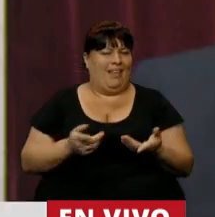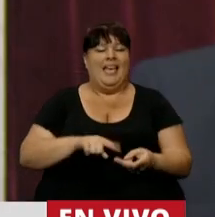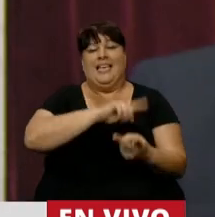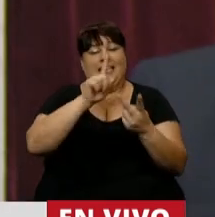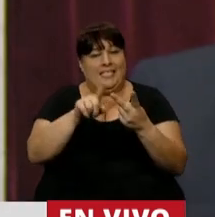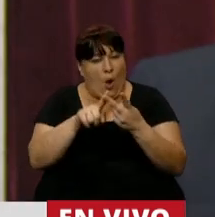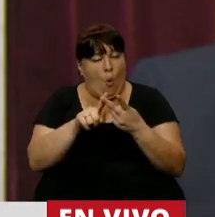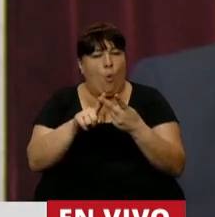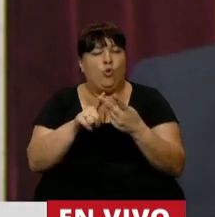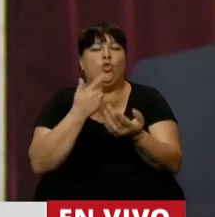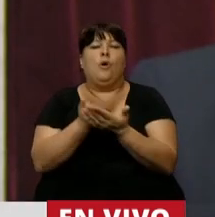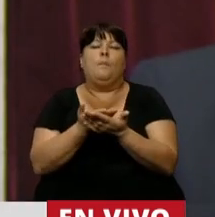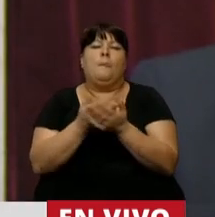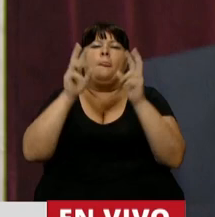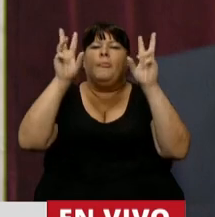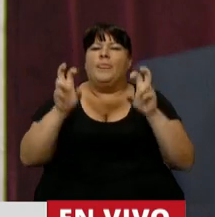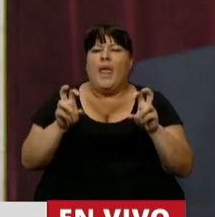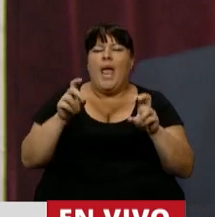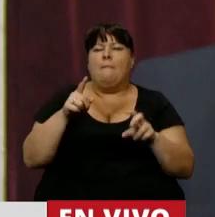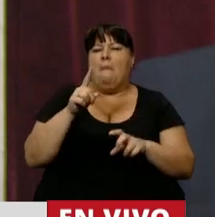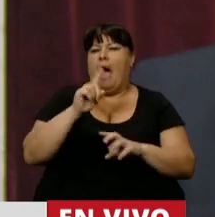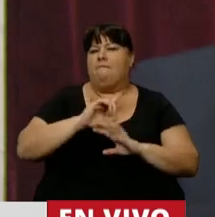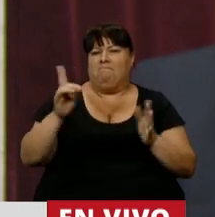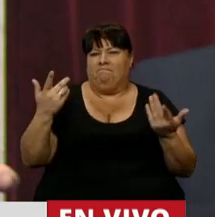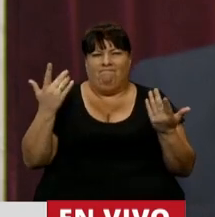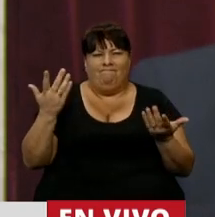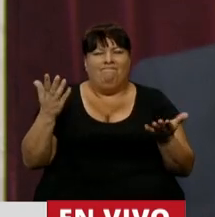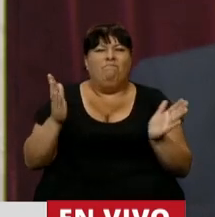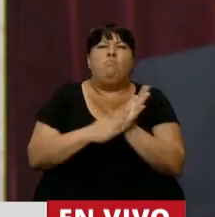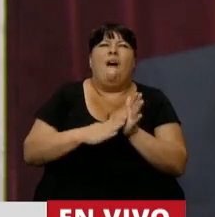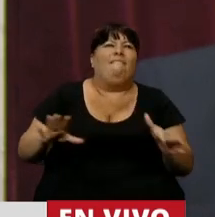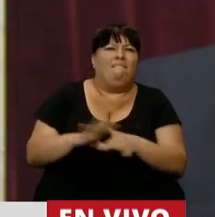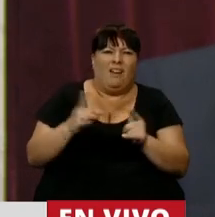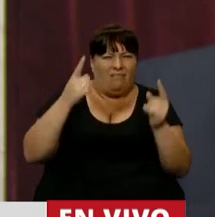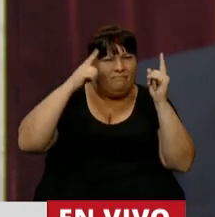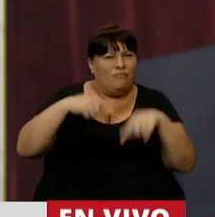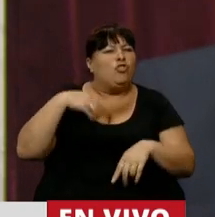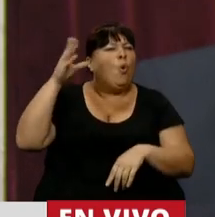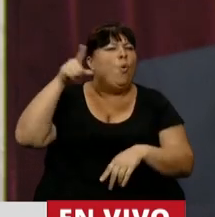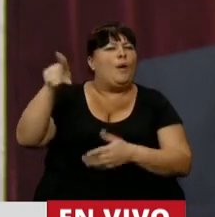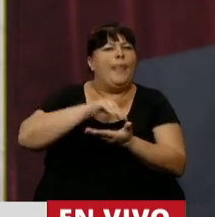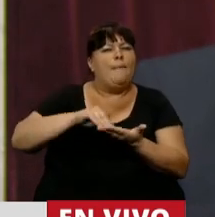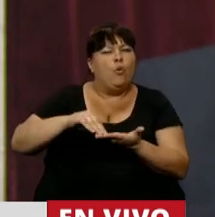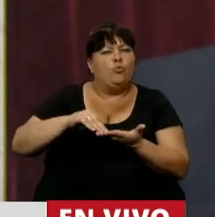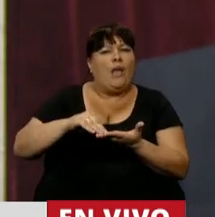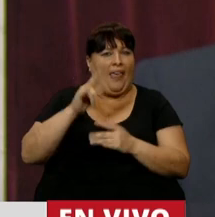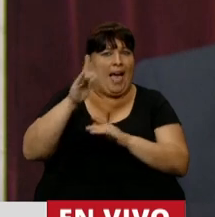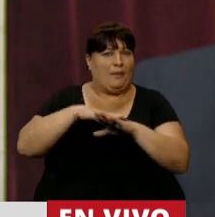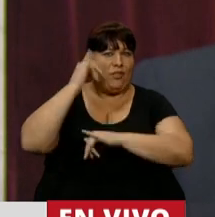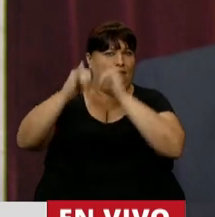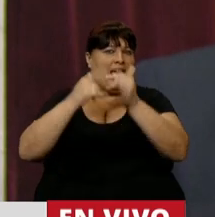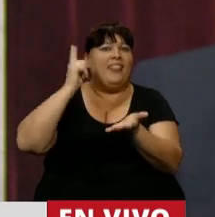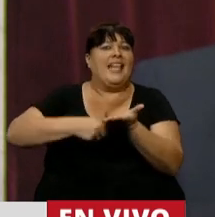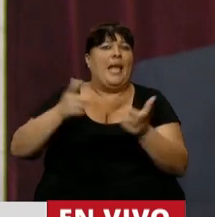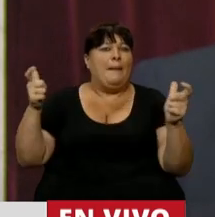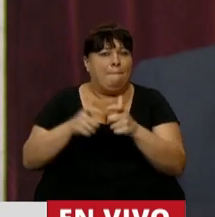lugar, planteando cuestiones que no tienen asidero y que no tienen sentido común. Yo escuchaba a la diputada y miembro informante del